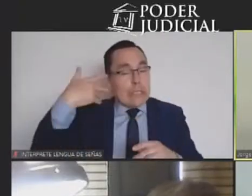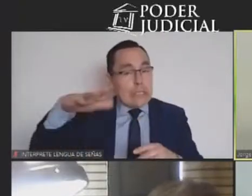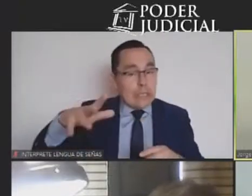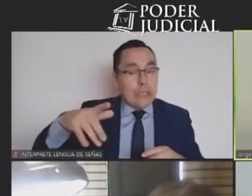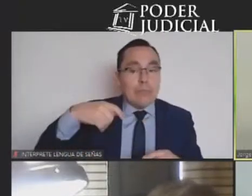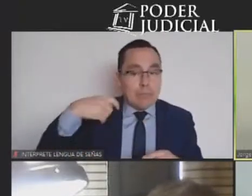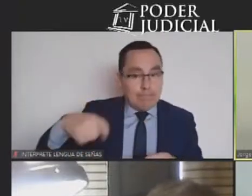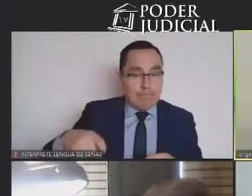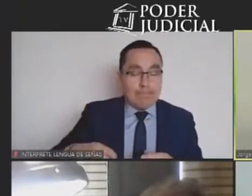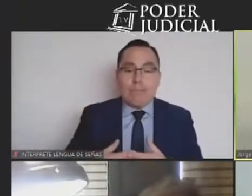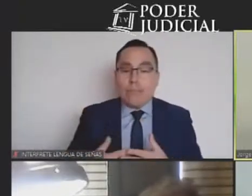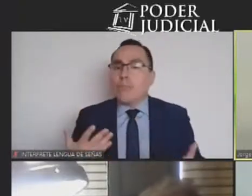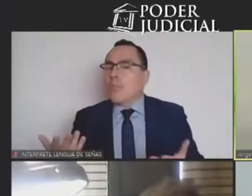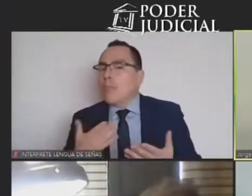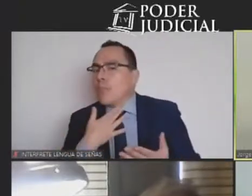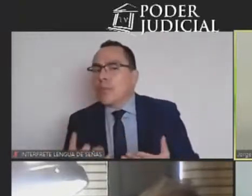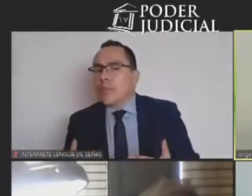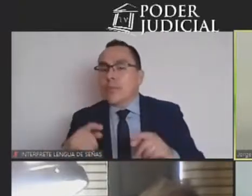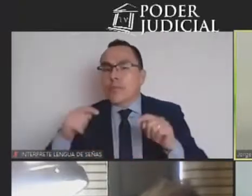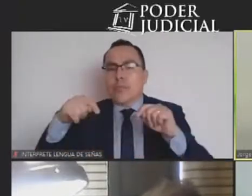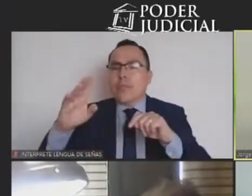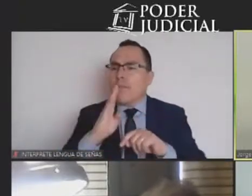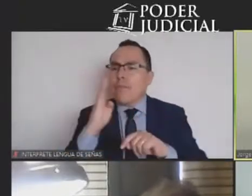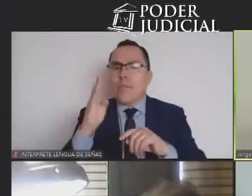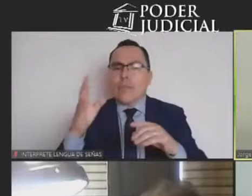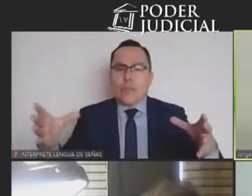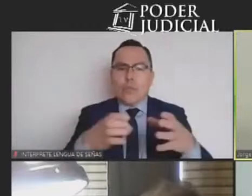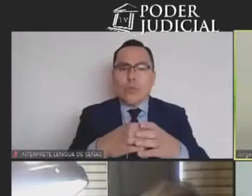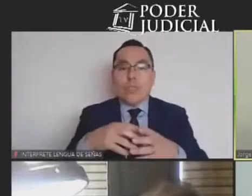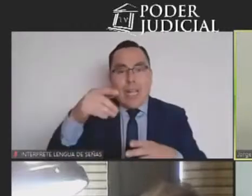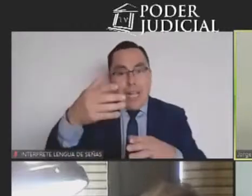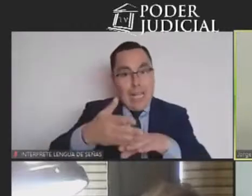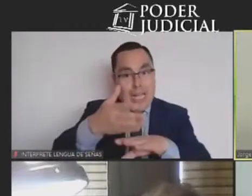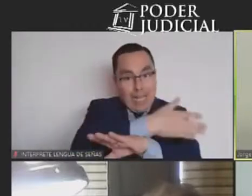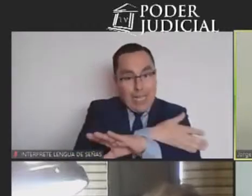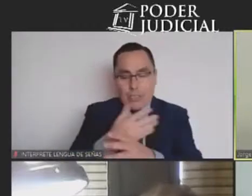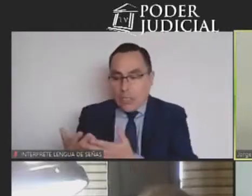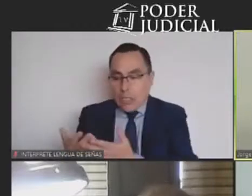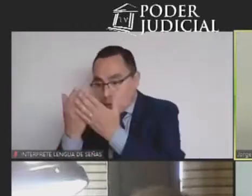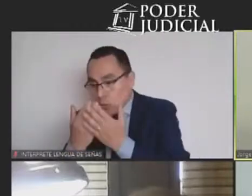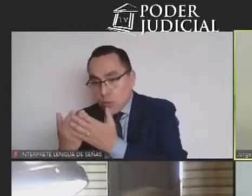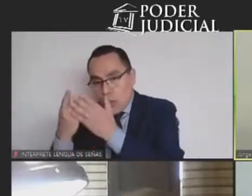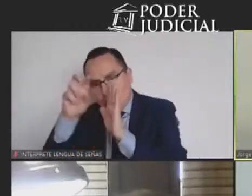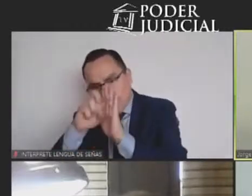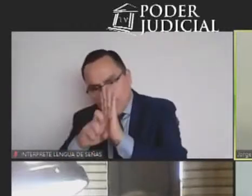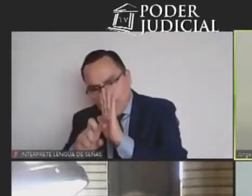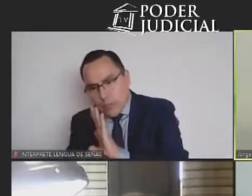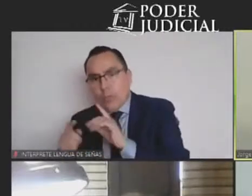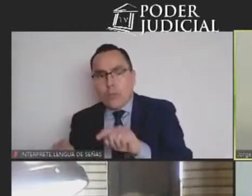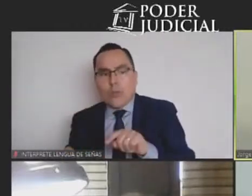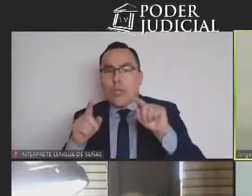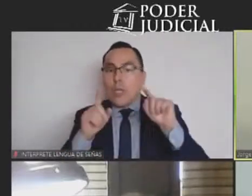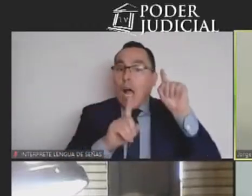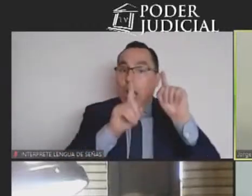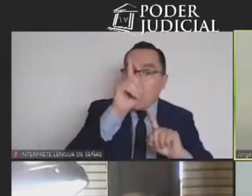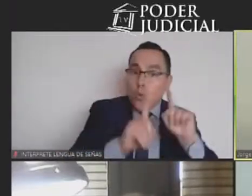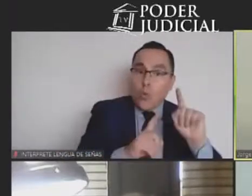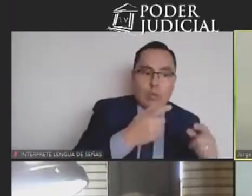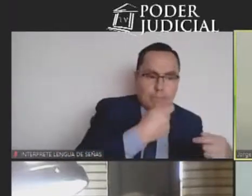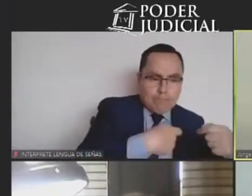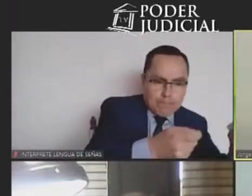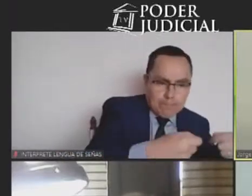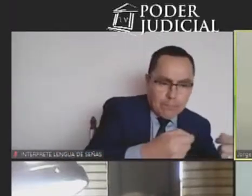trascendental. En base a esto, ¿se ha estudiado implementar protocolos para el actuar de administradores o